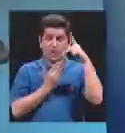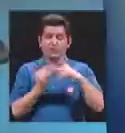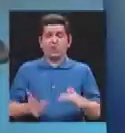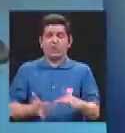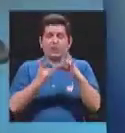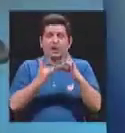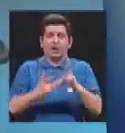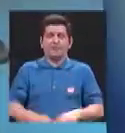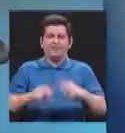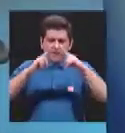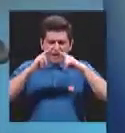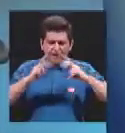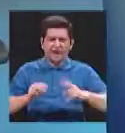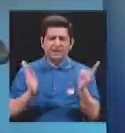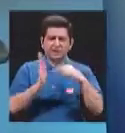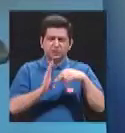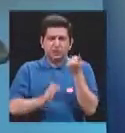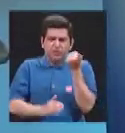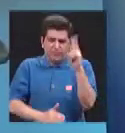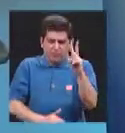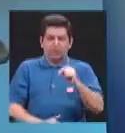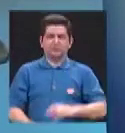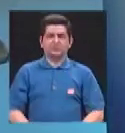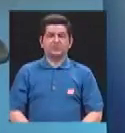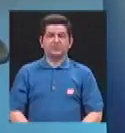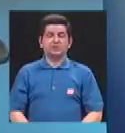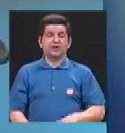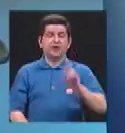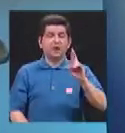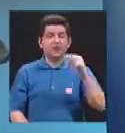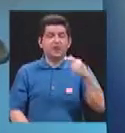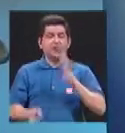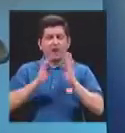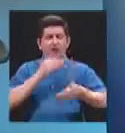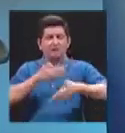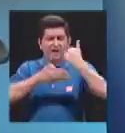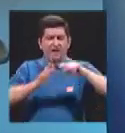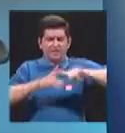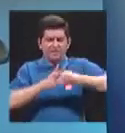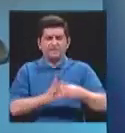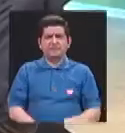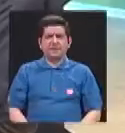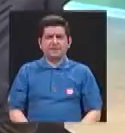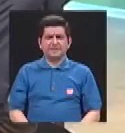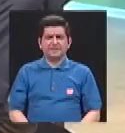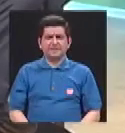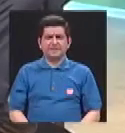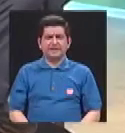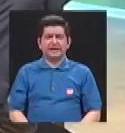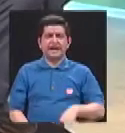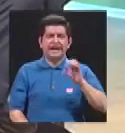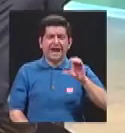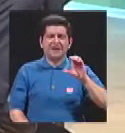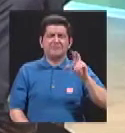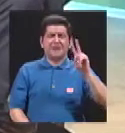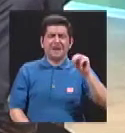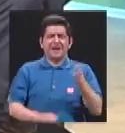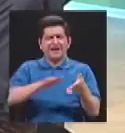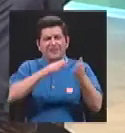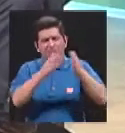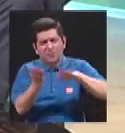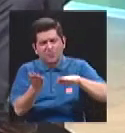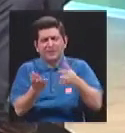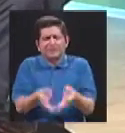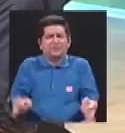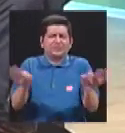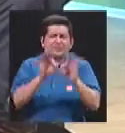Continuamos en este programa especial Recuento del 2012. Roberto, hablábamos al inicio de la pérdida notable de doña Carmen